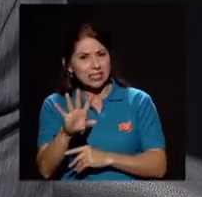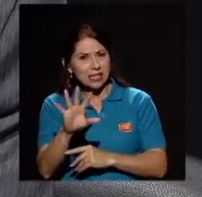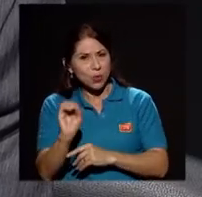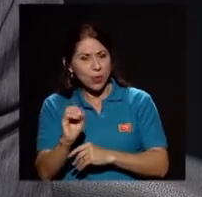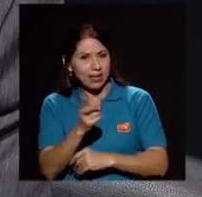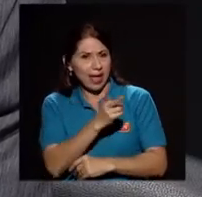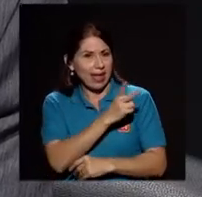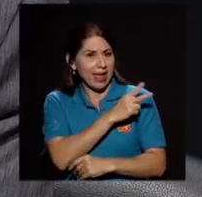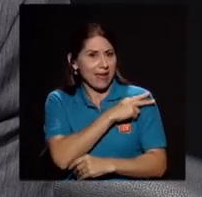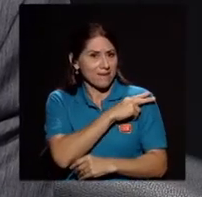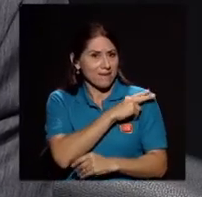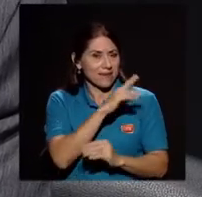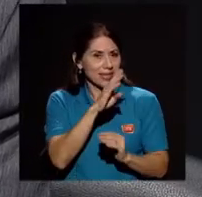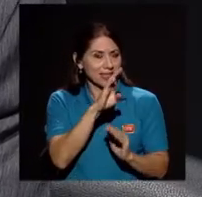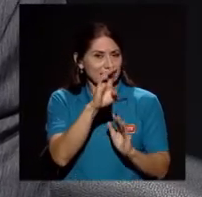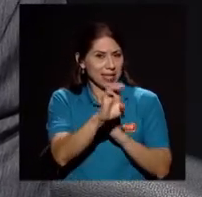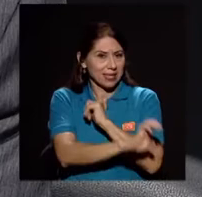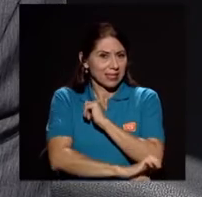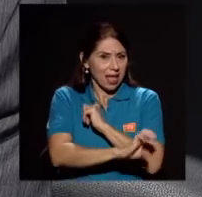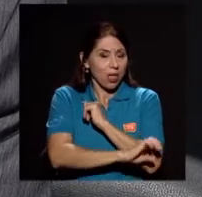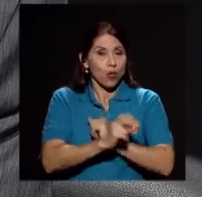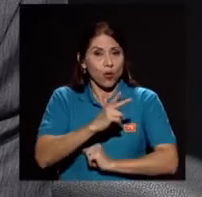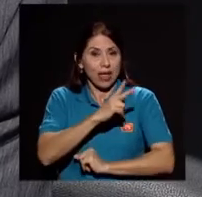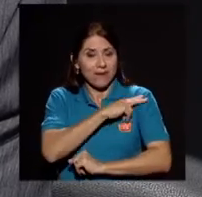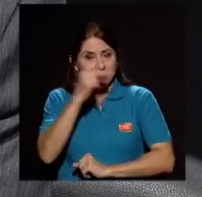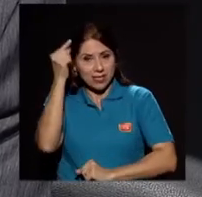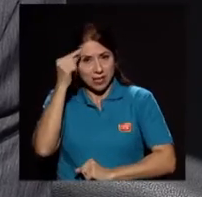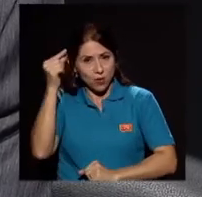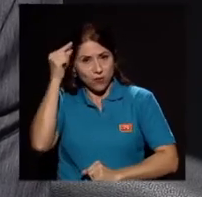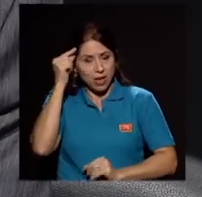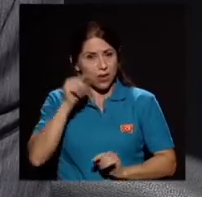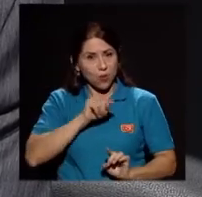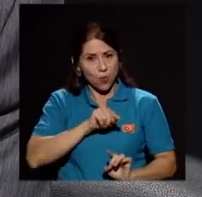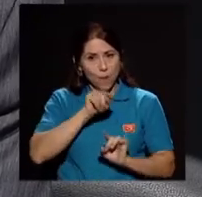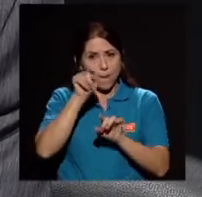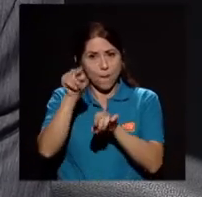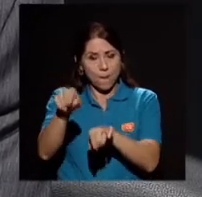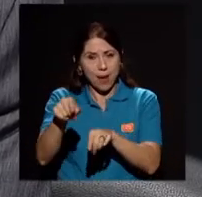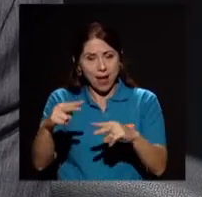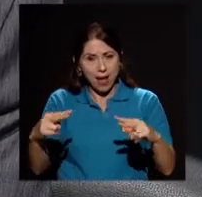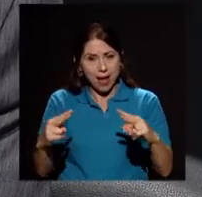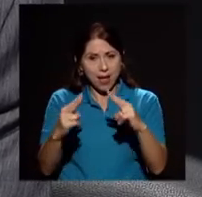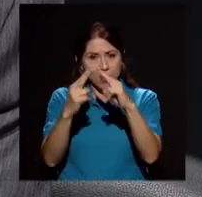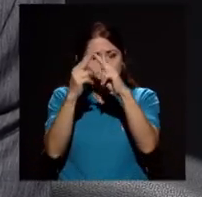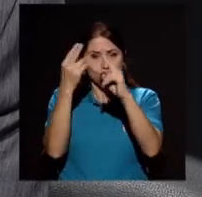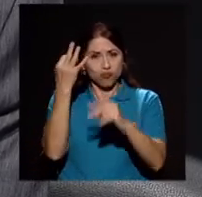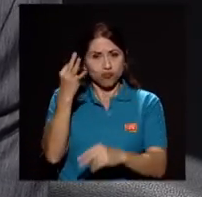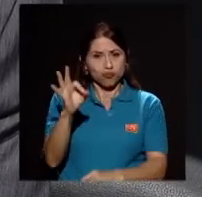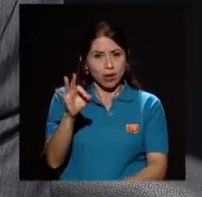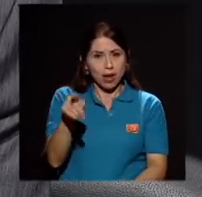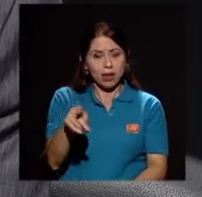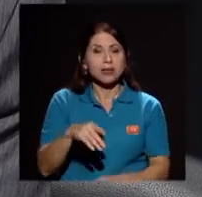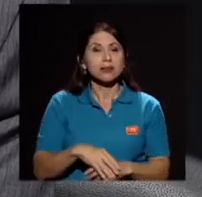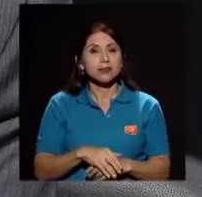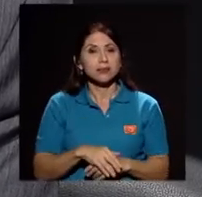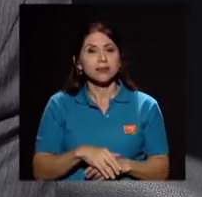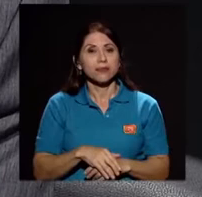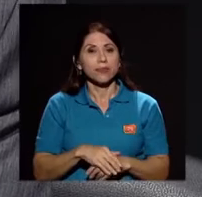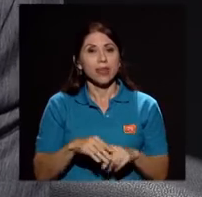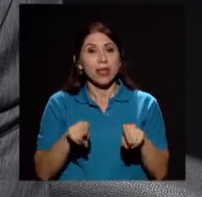gobierno van a van a estar en parís la delegación